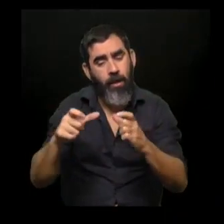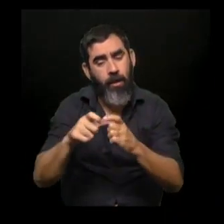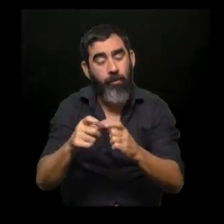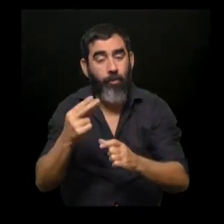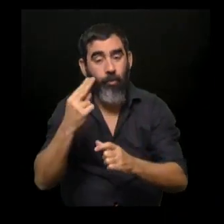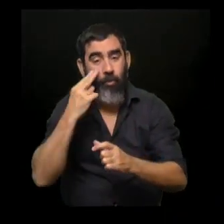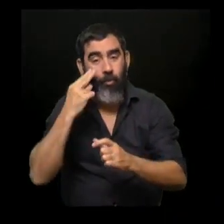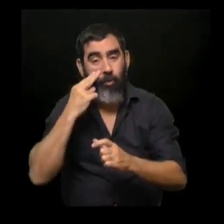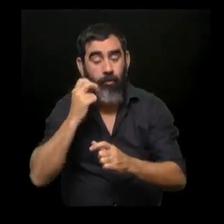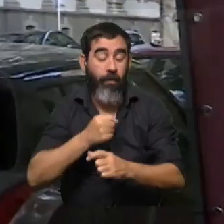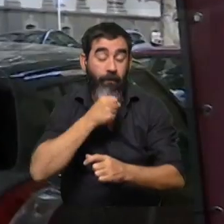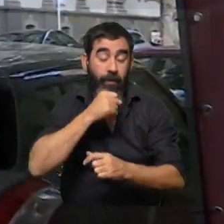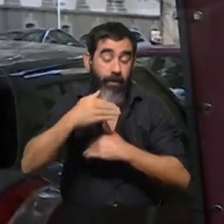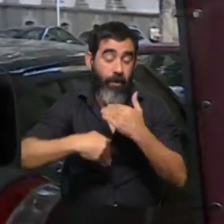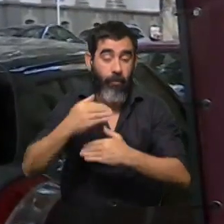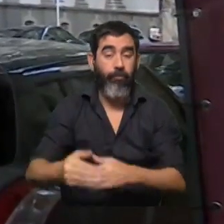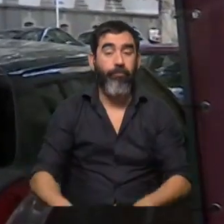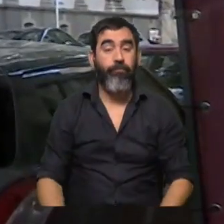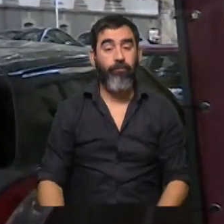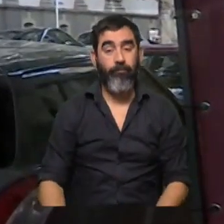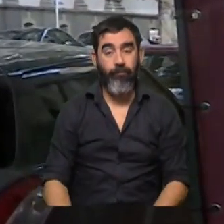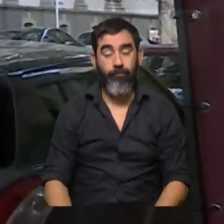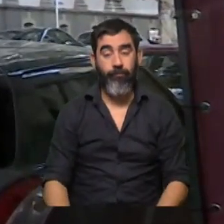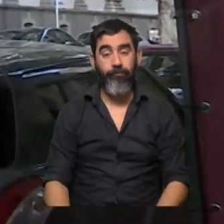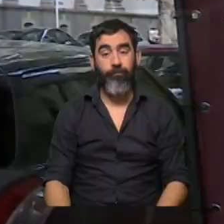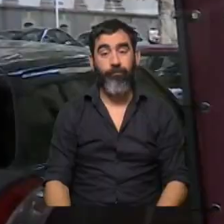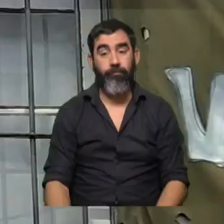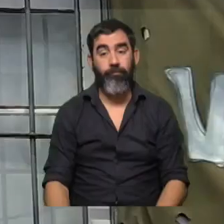que viene con el envejecimiento.